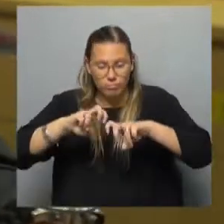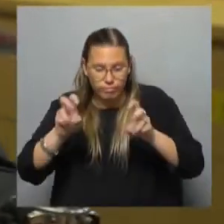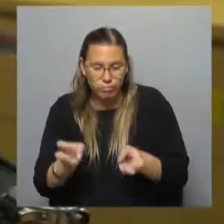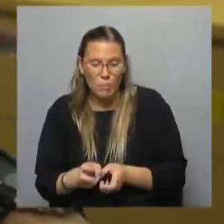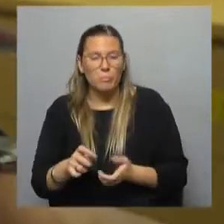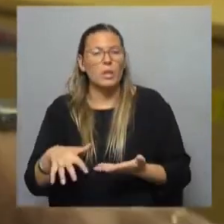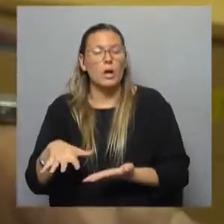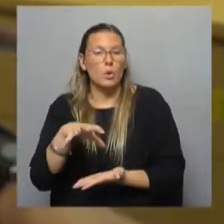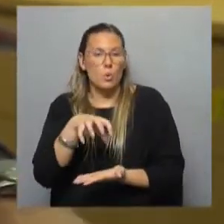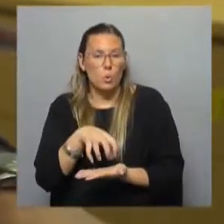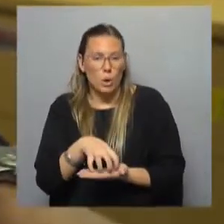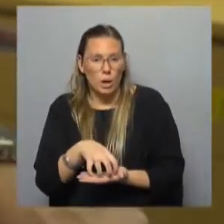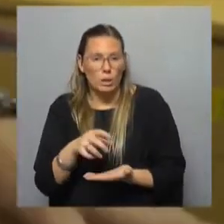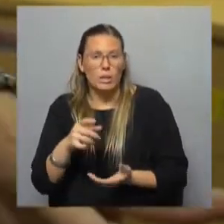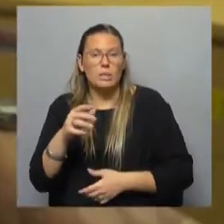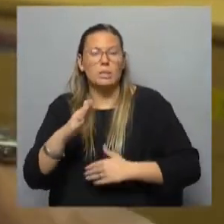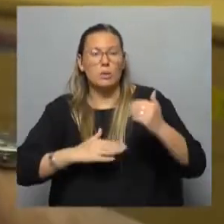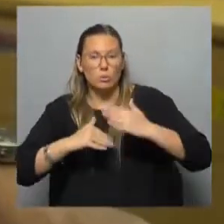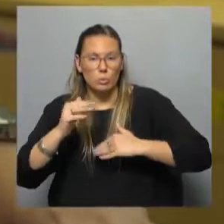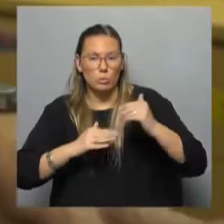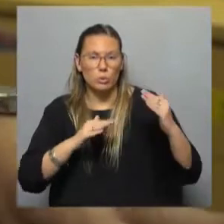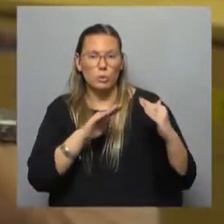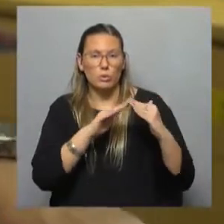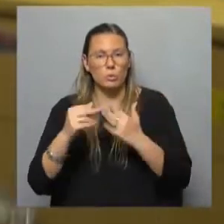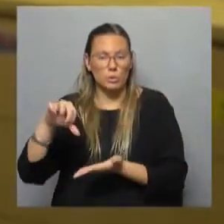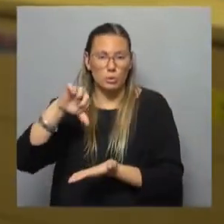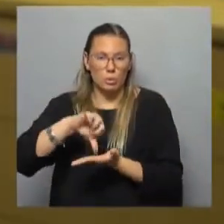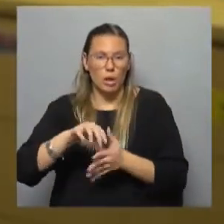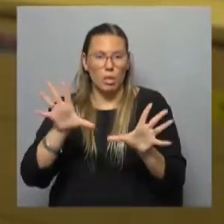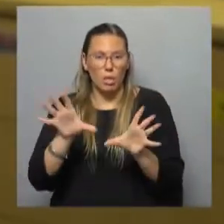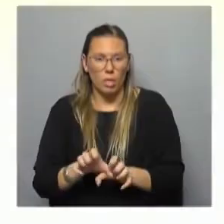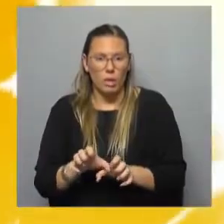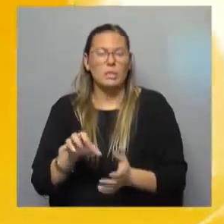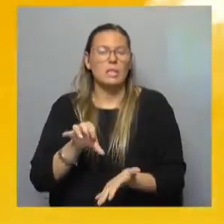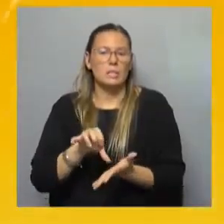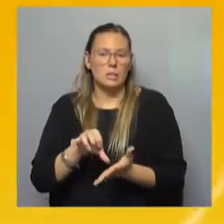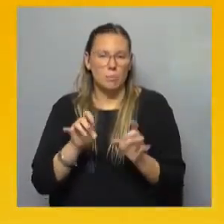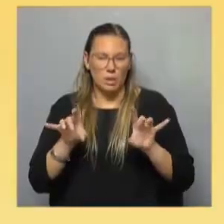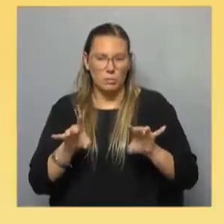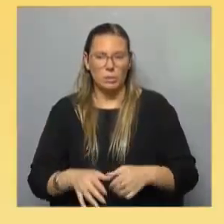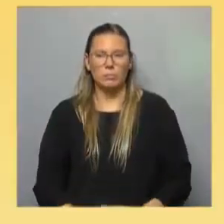como puede ser urbanización y destrucción de sistemas dunares.